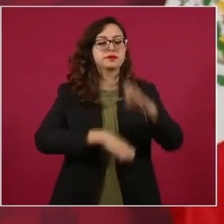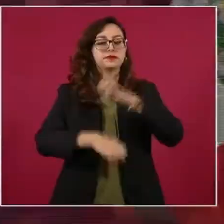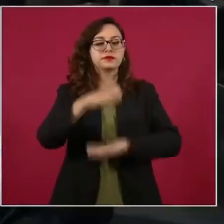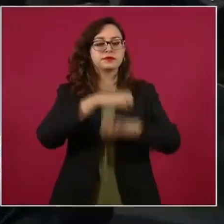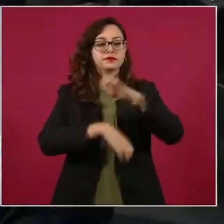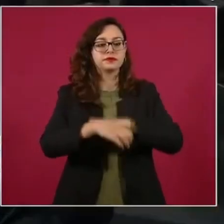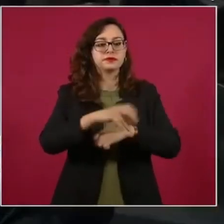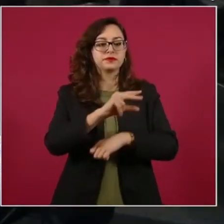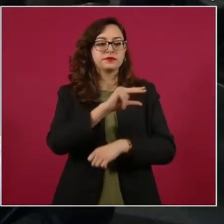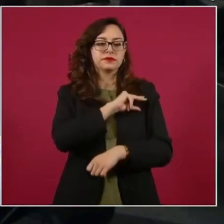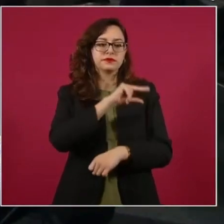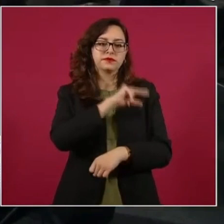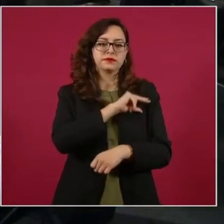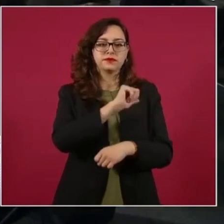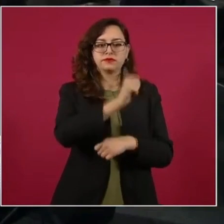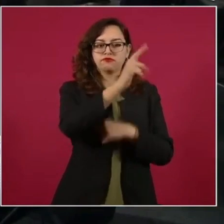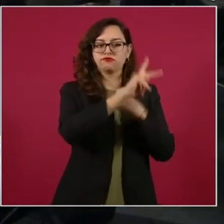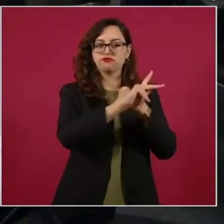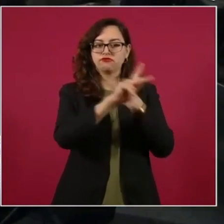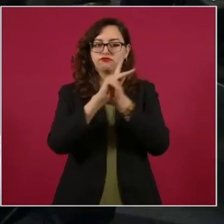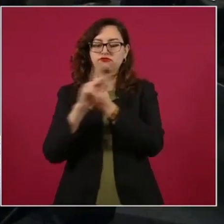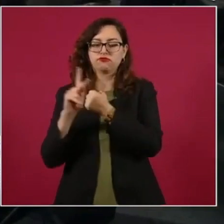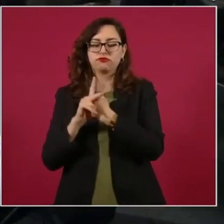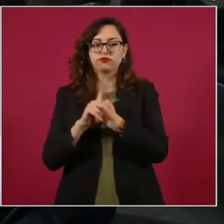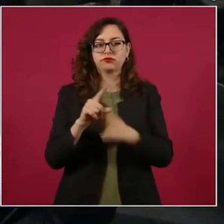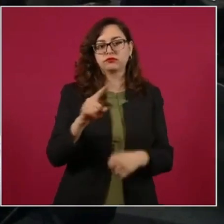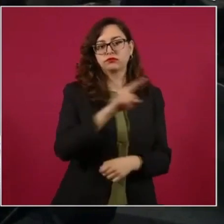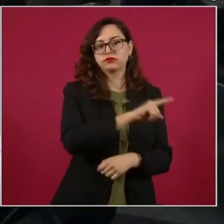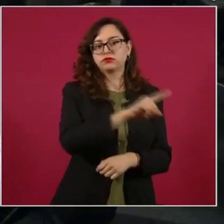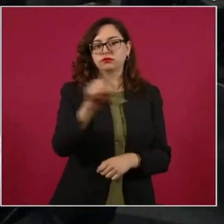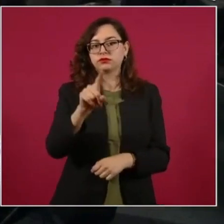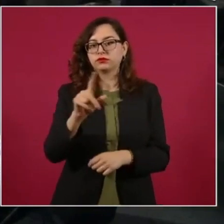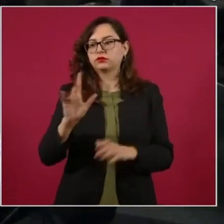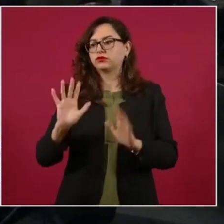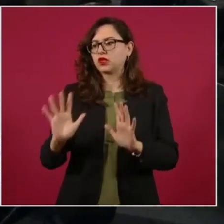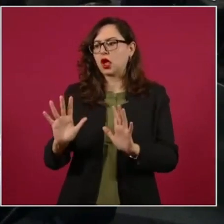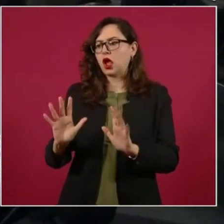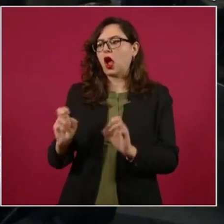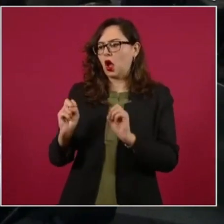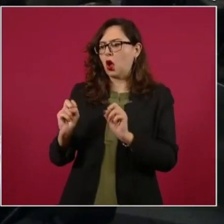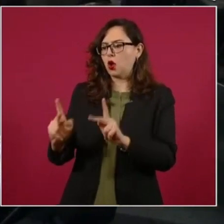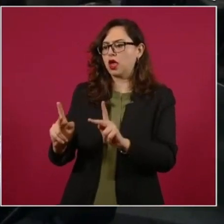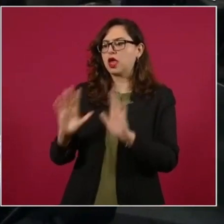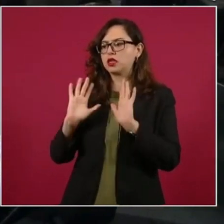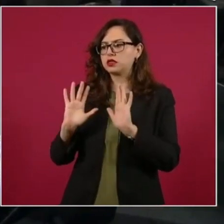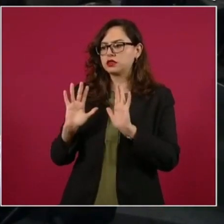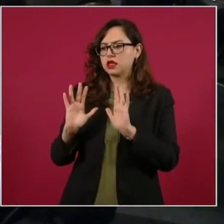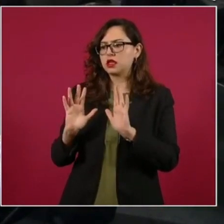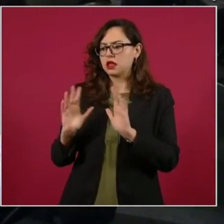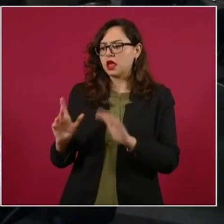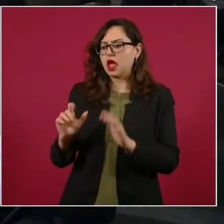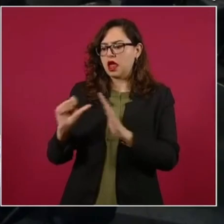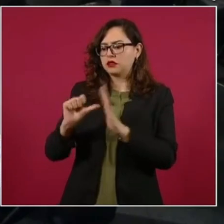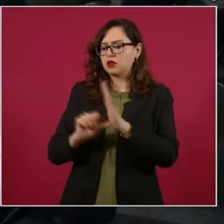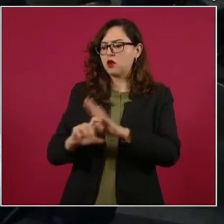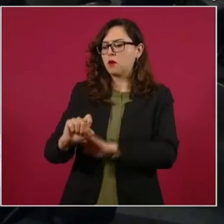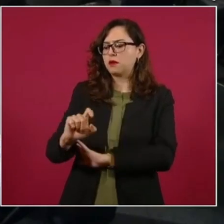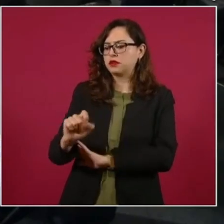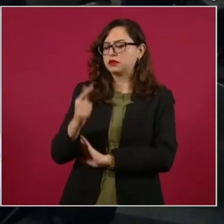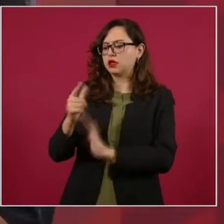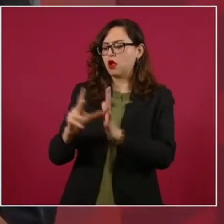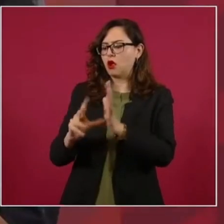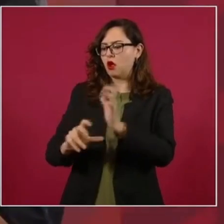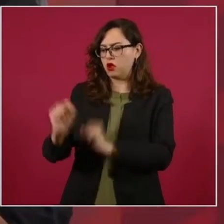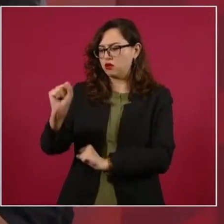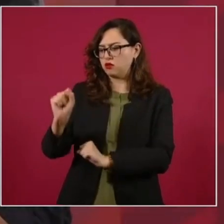era de que no se aplicara de manera retroactiva el 27 constitucional, es